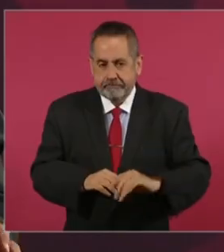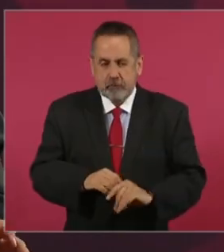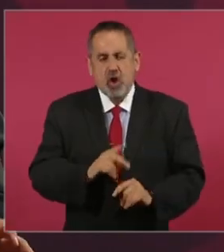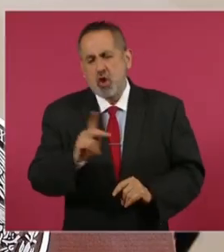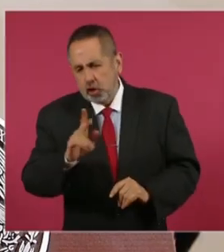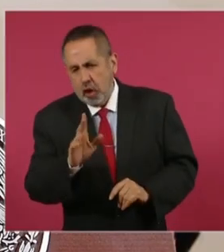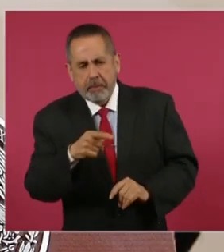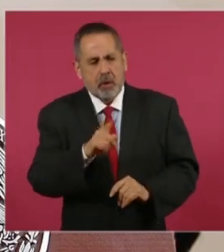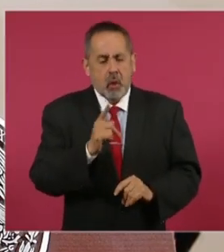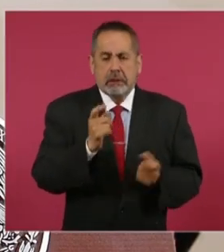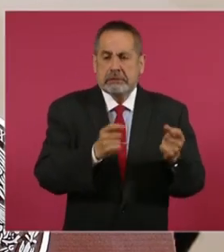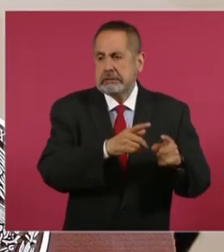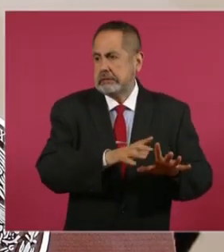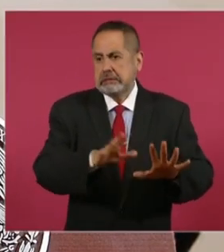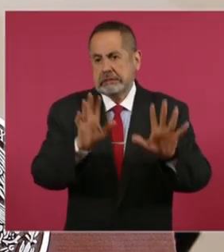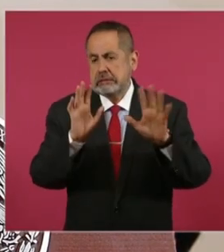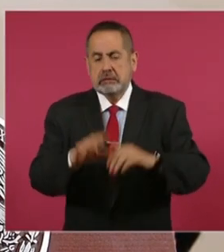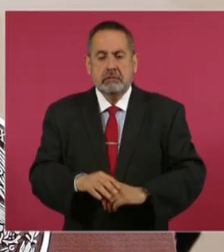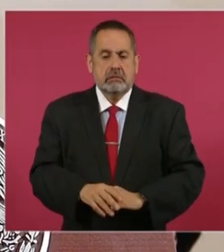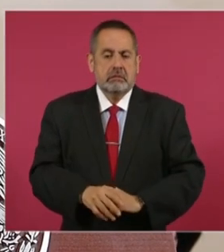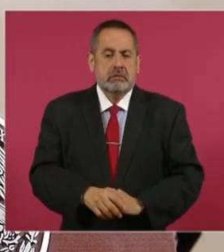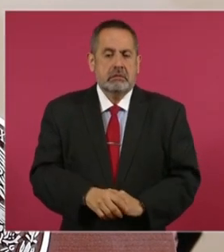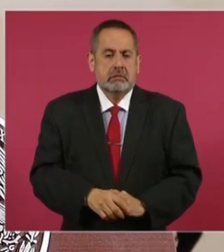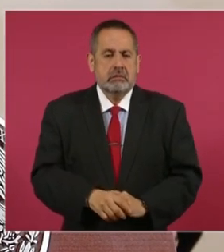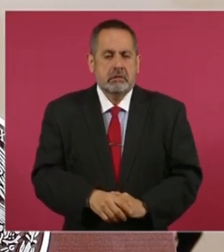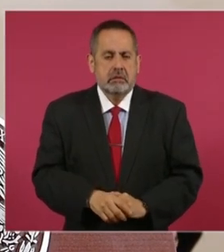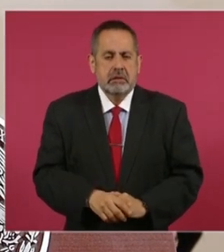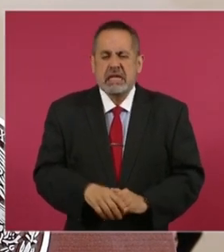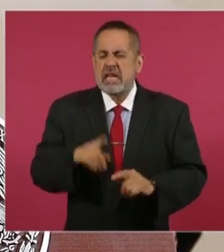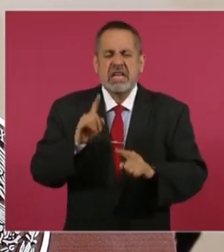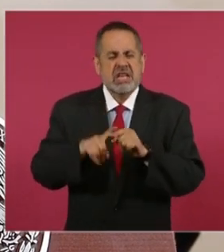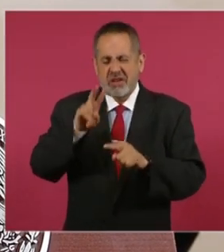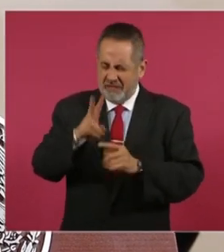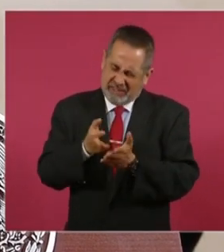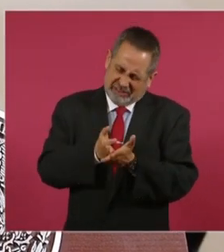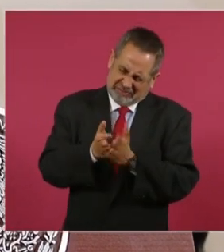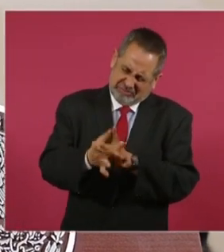pero suele pasar. ¿Quién es leal?